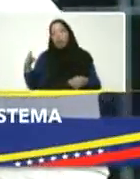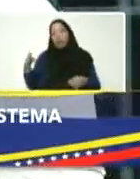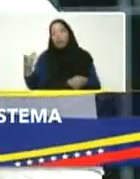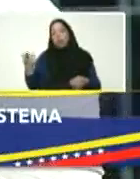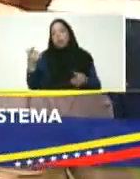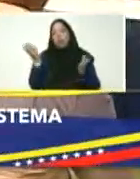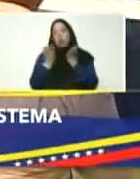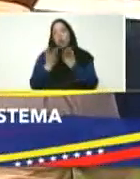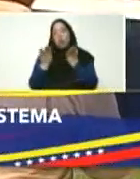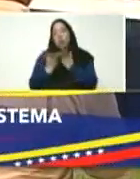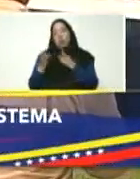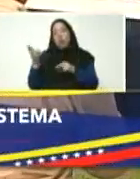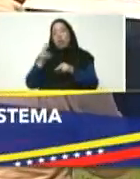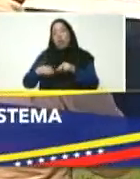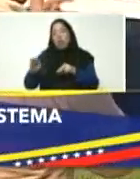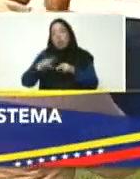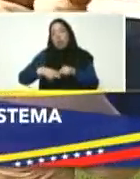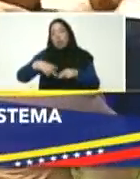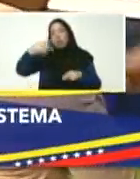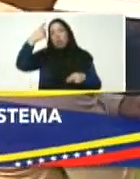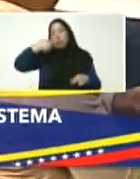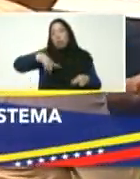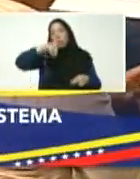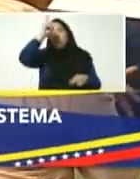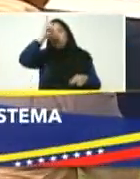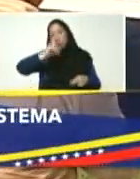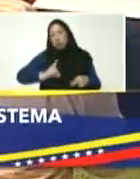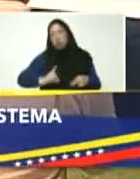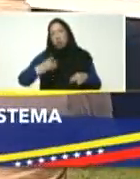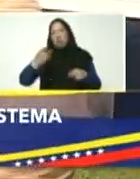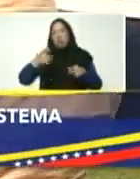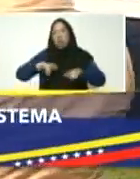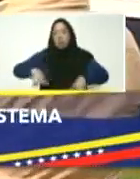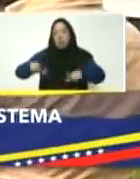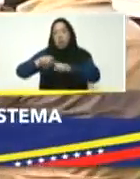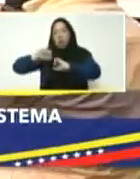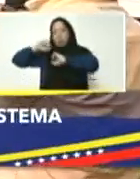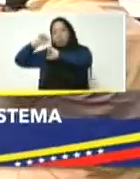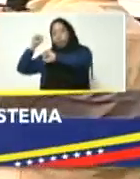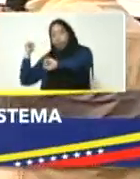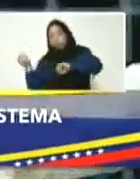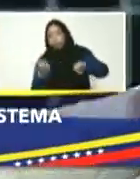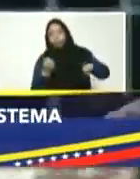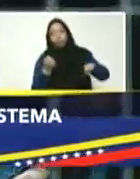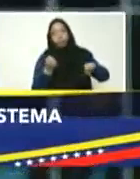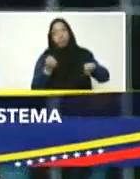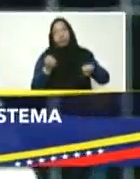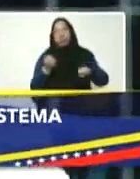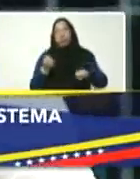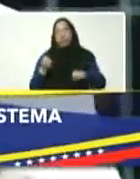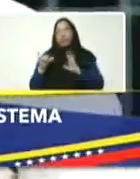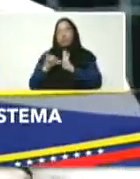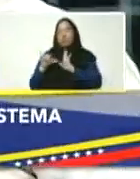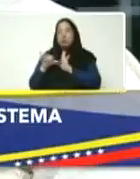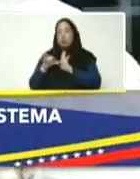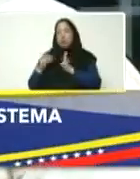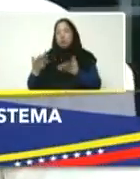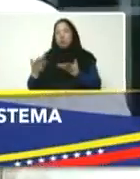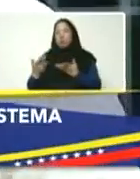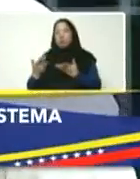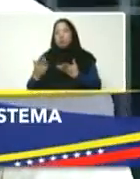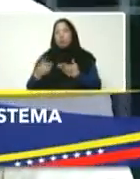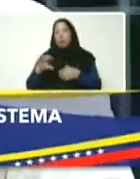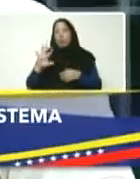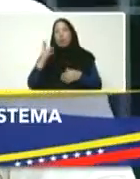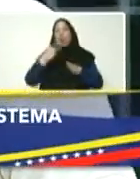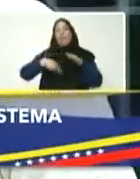la Escuela de Niños Especiales, estamos recuperando el estadio de béisbol. Estamos recuperando acá, a un ladito, también el